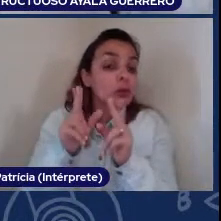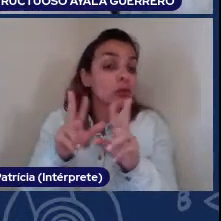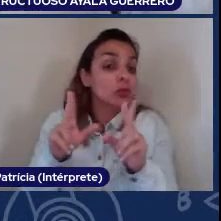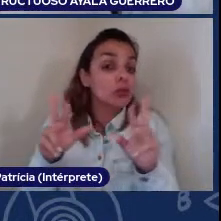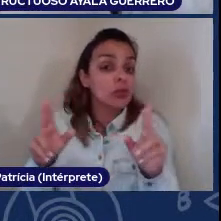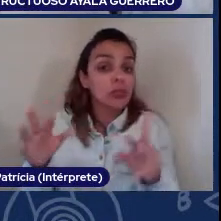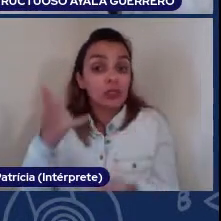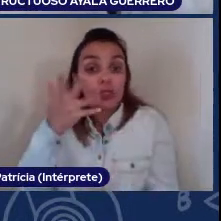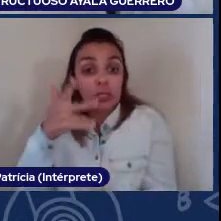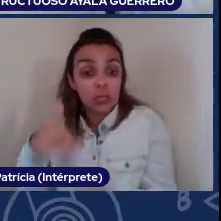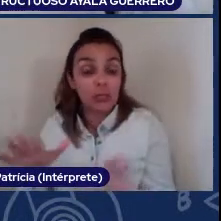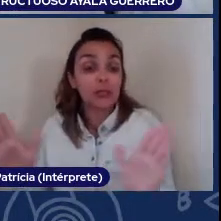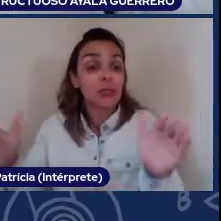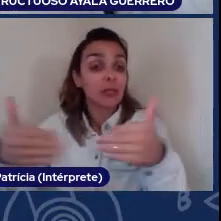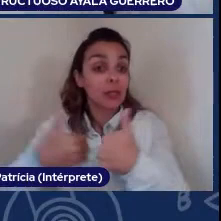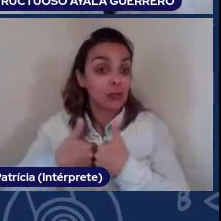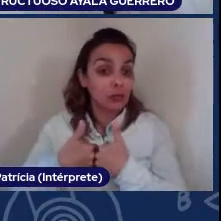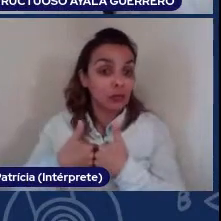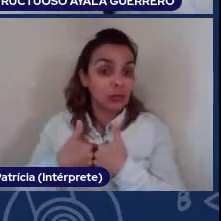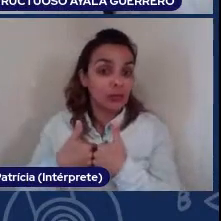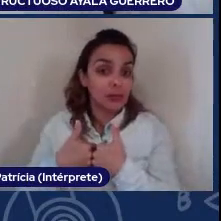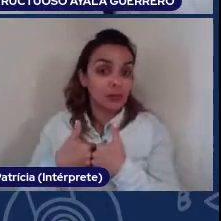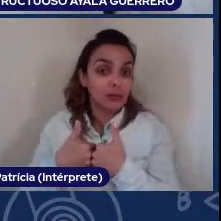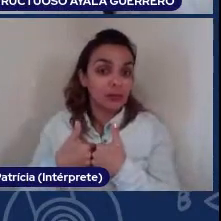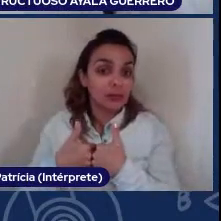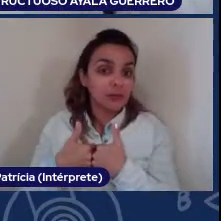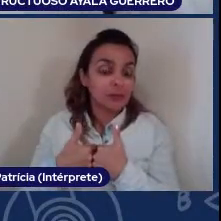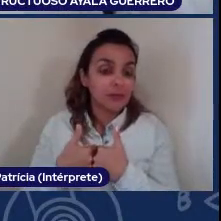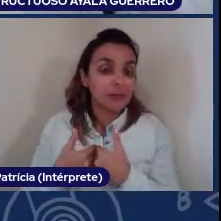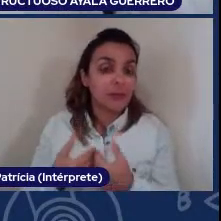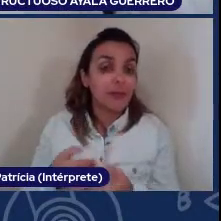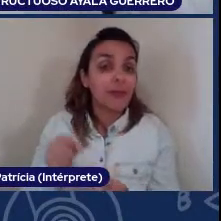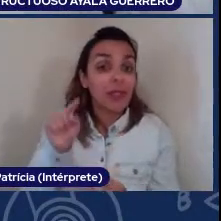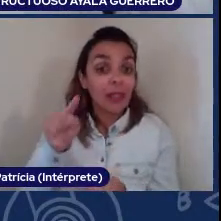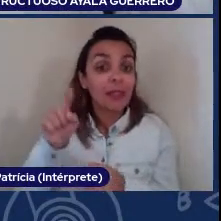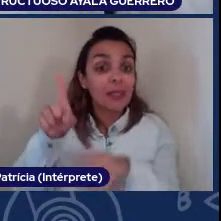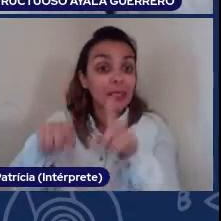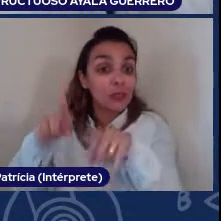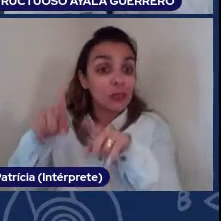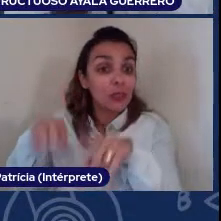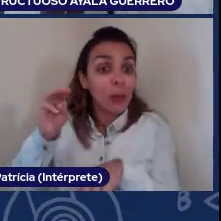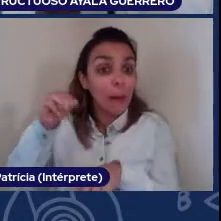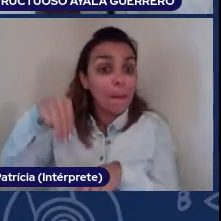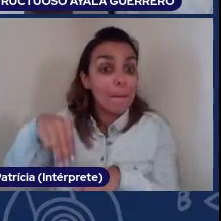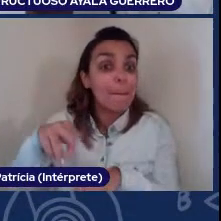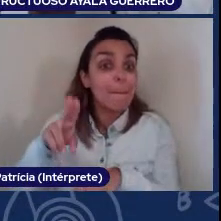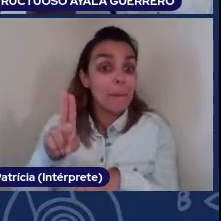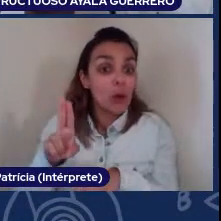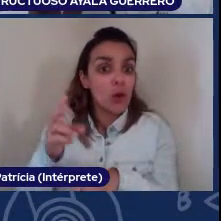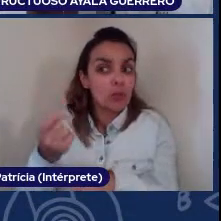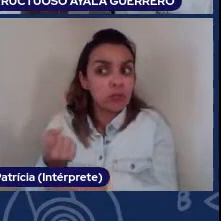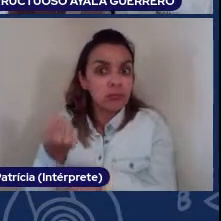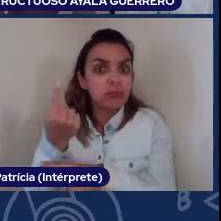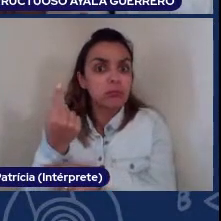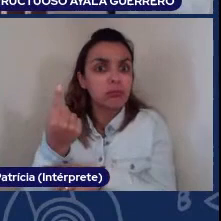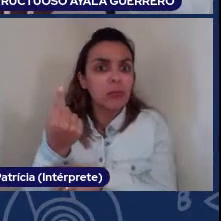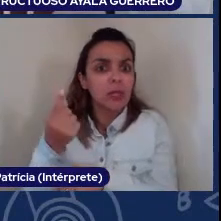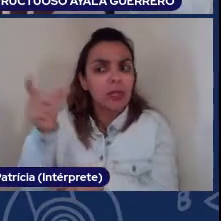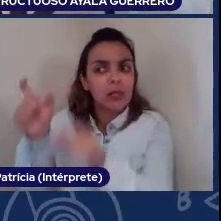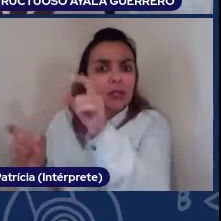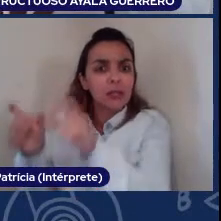autistas. En un sujeto sano normal, estas ondas Mu aparecen cuando el sujeto está en